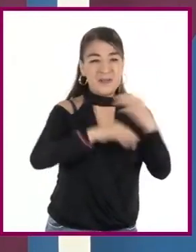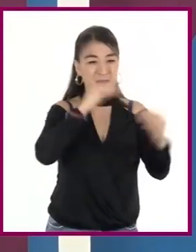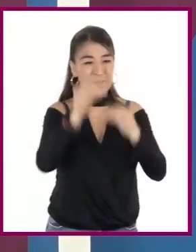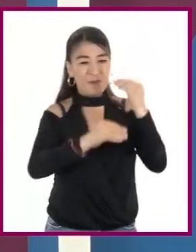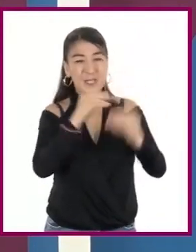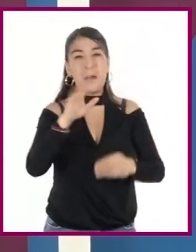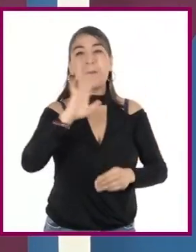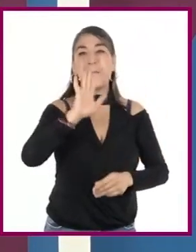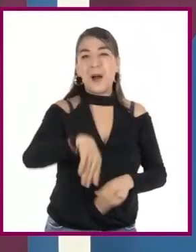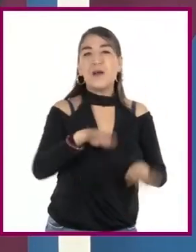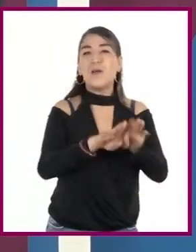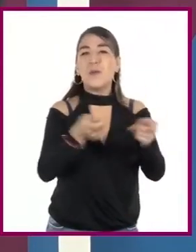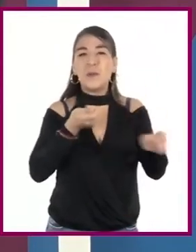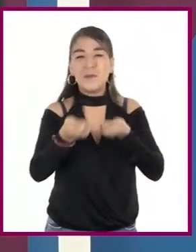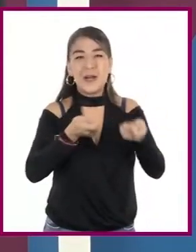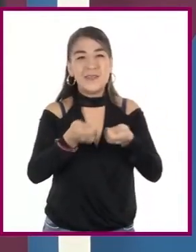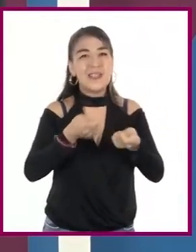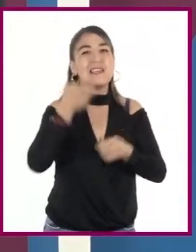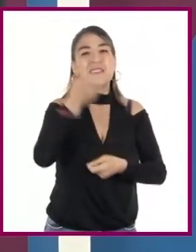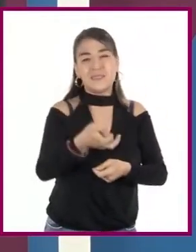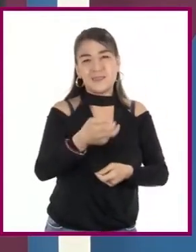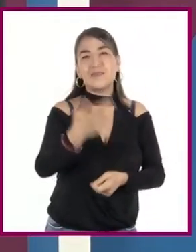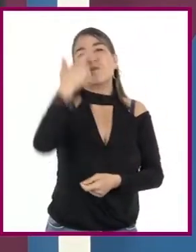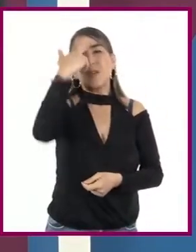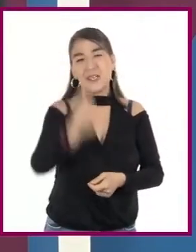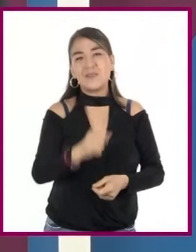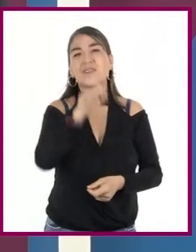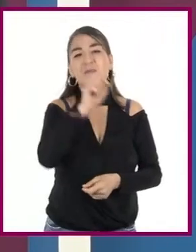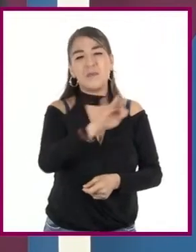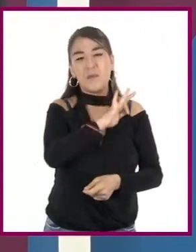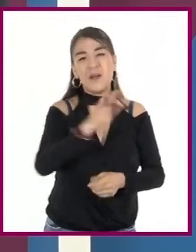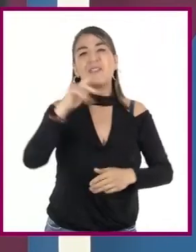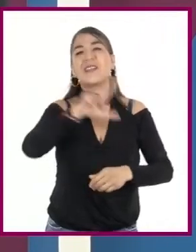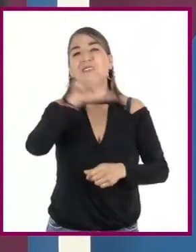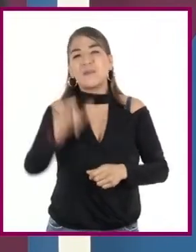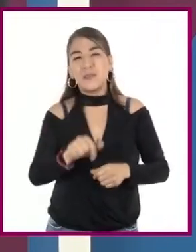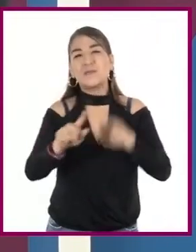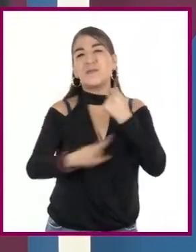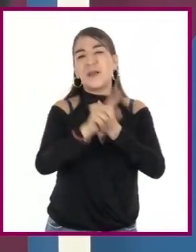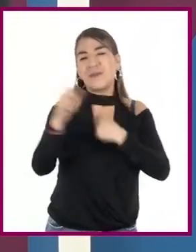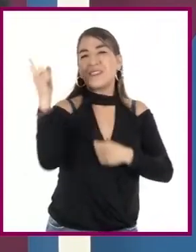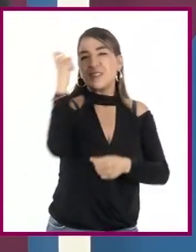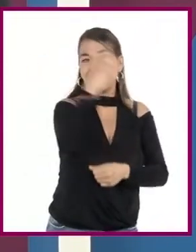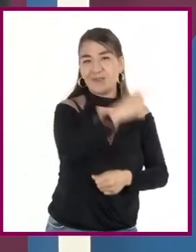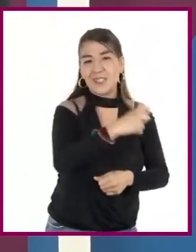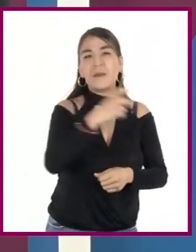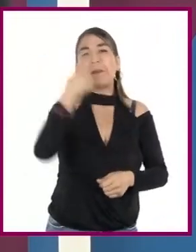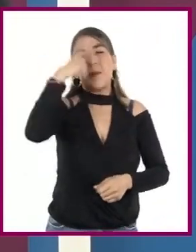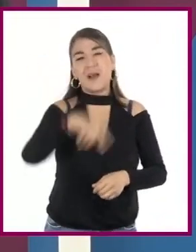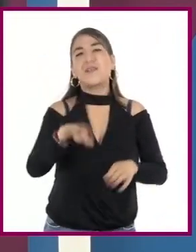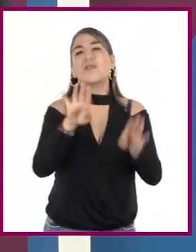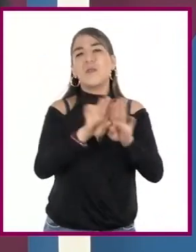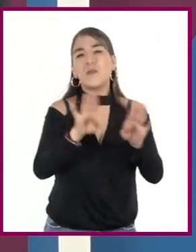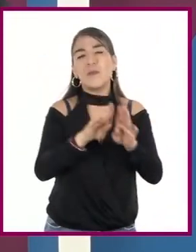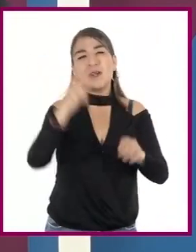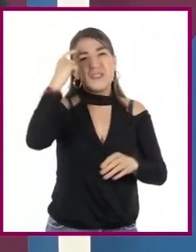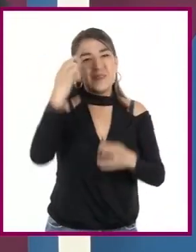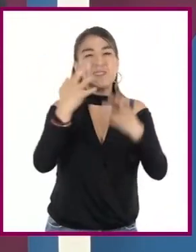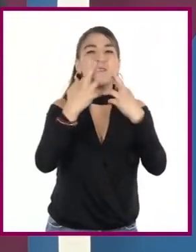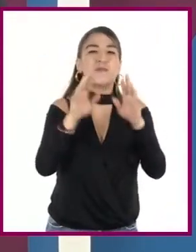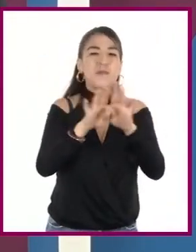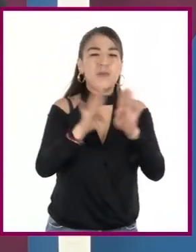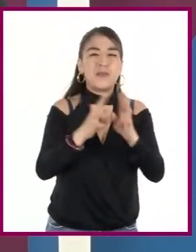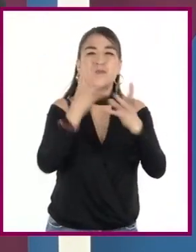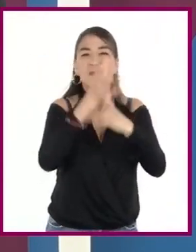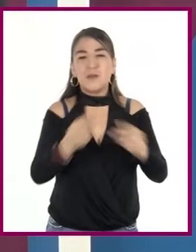resueltos de forma inadecuada pueden causar situaciones complicadas y difíciles de superar, como rupturas